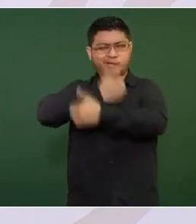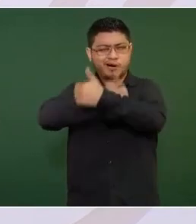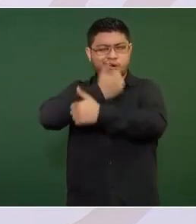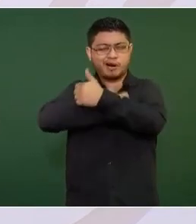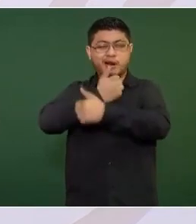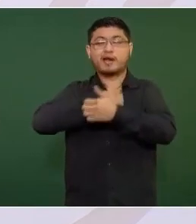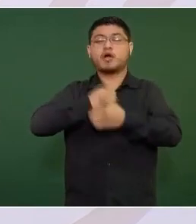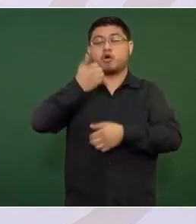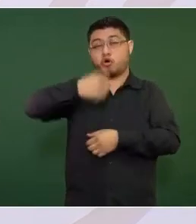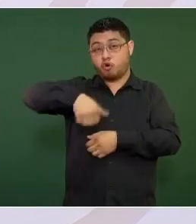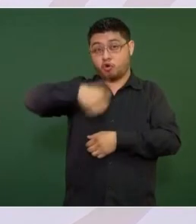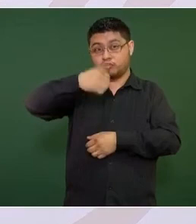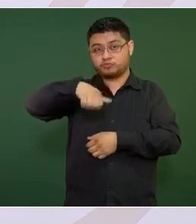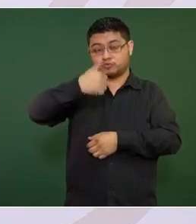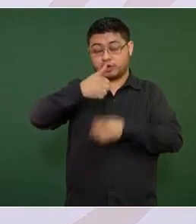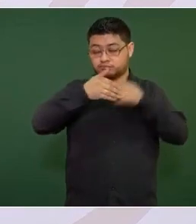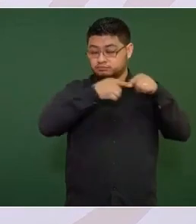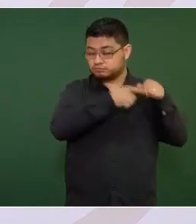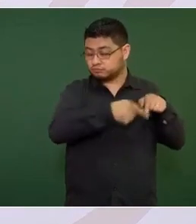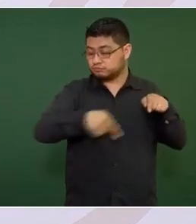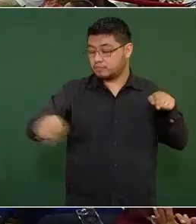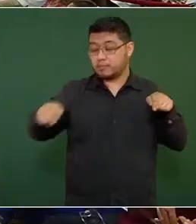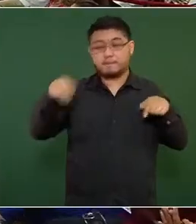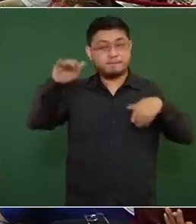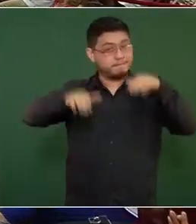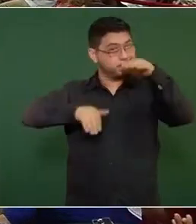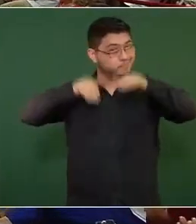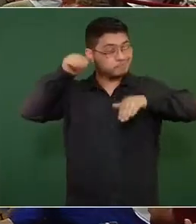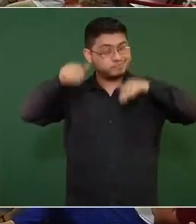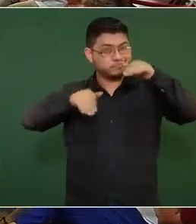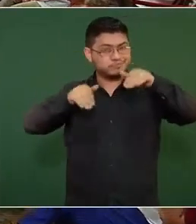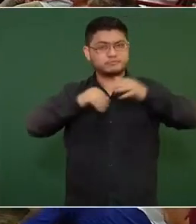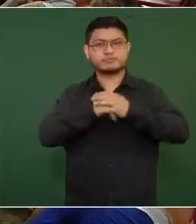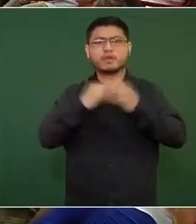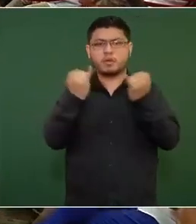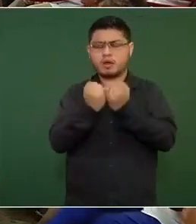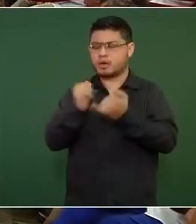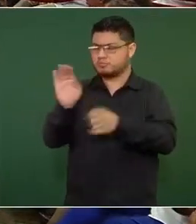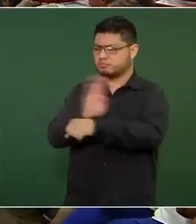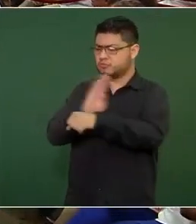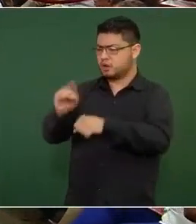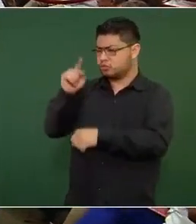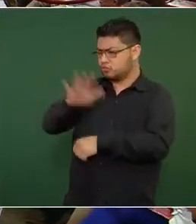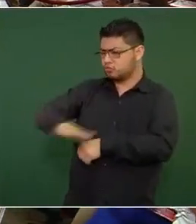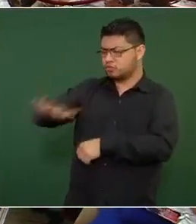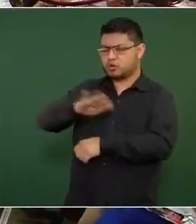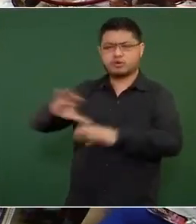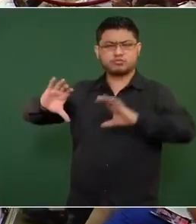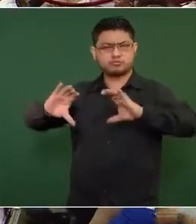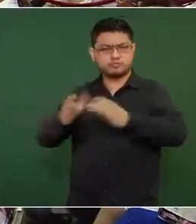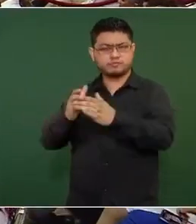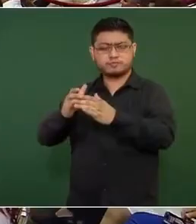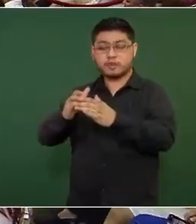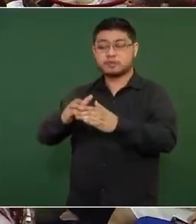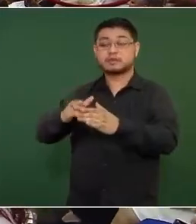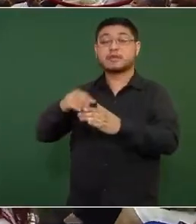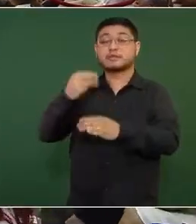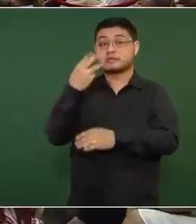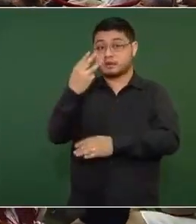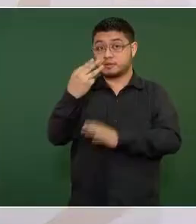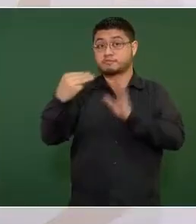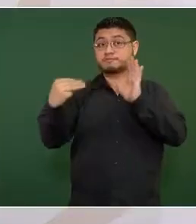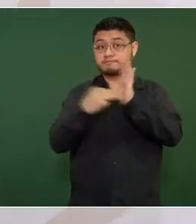albercas. Se han mejorado colonias y pueblos con la construcción y reparación de